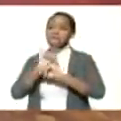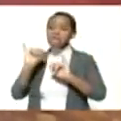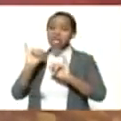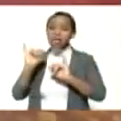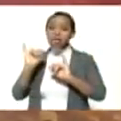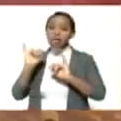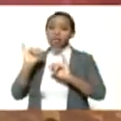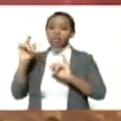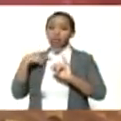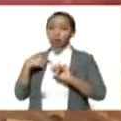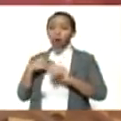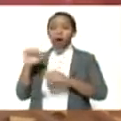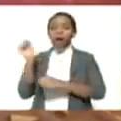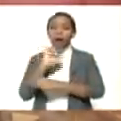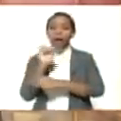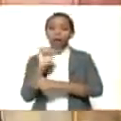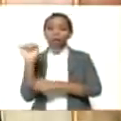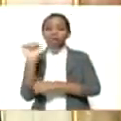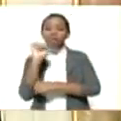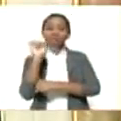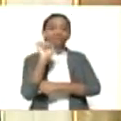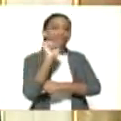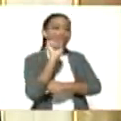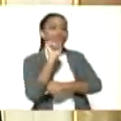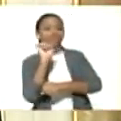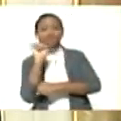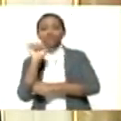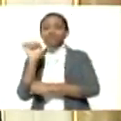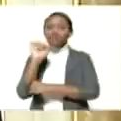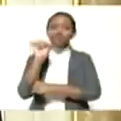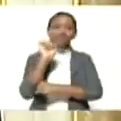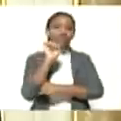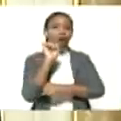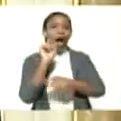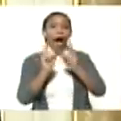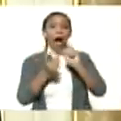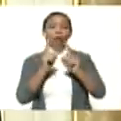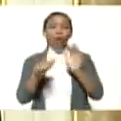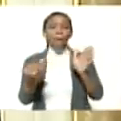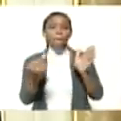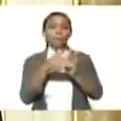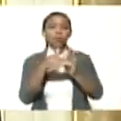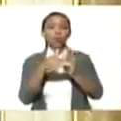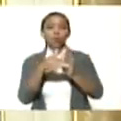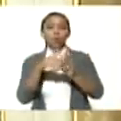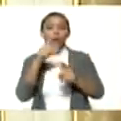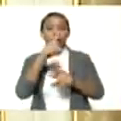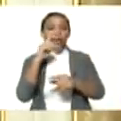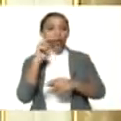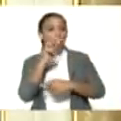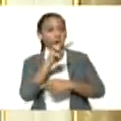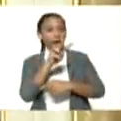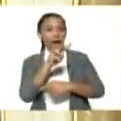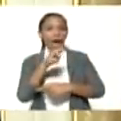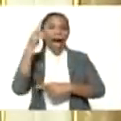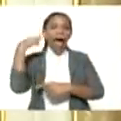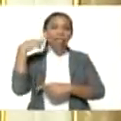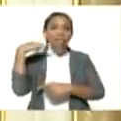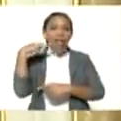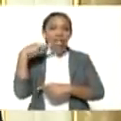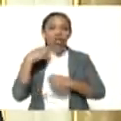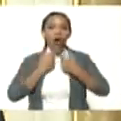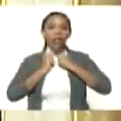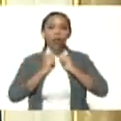con el carrito andando por las avenidas había restricción de circulación y uno conseguía al negro Aristóbulo y uno